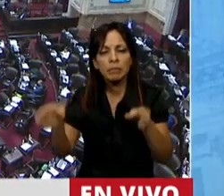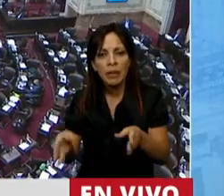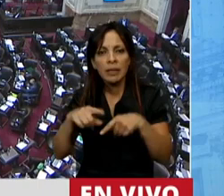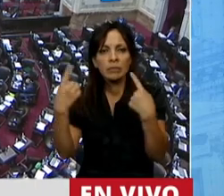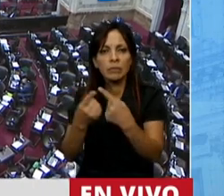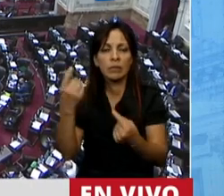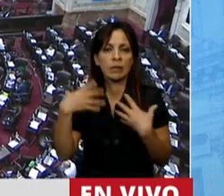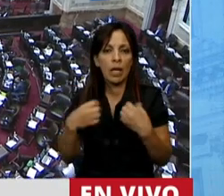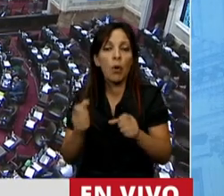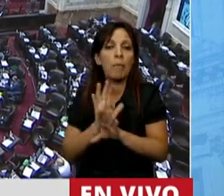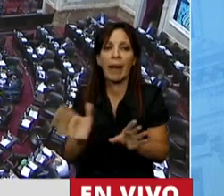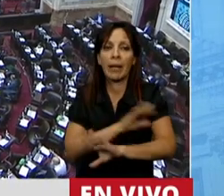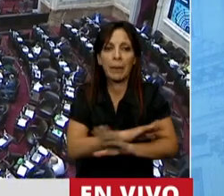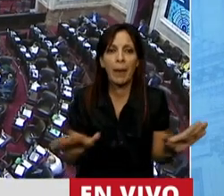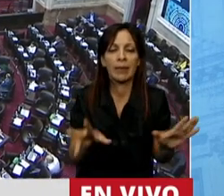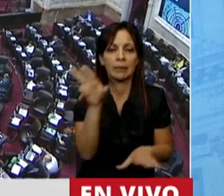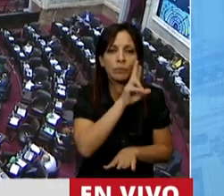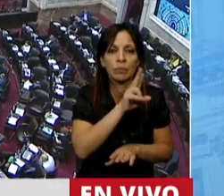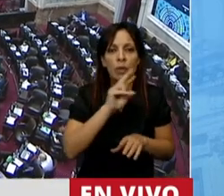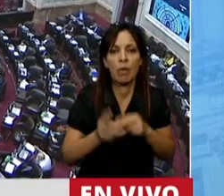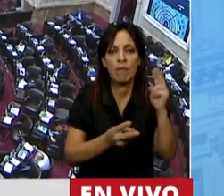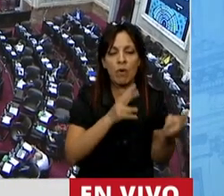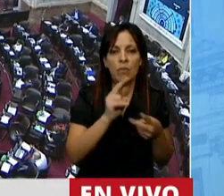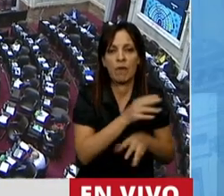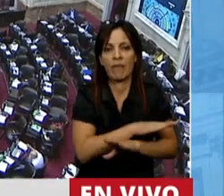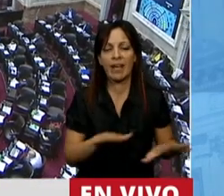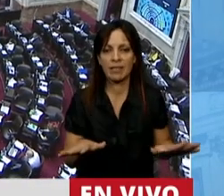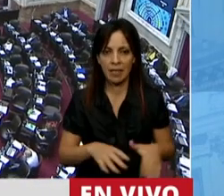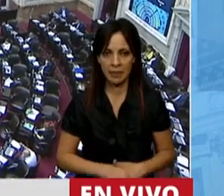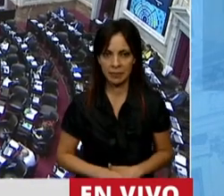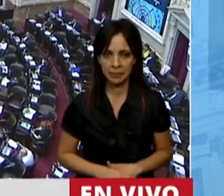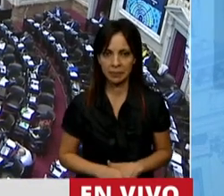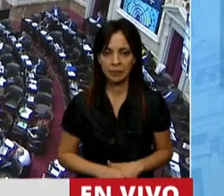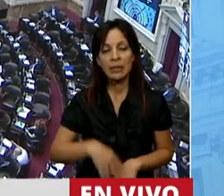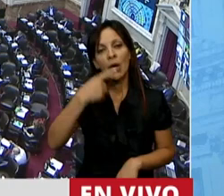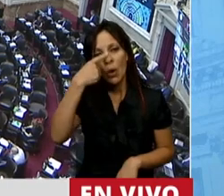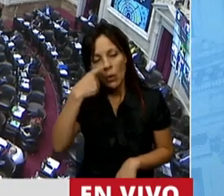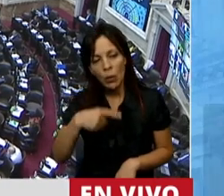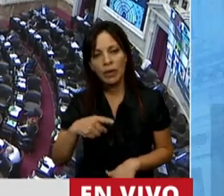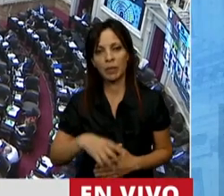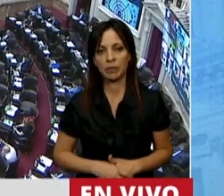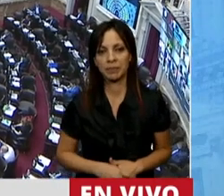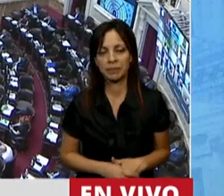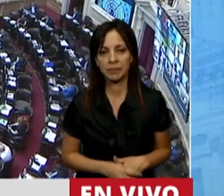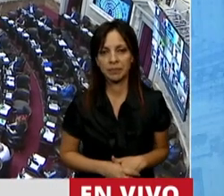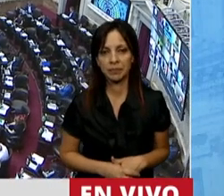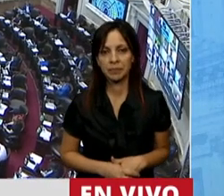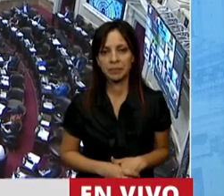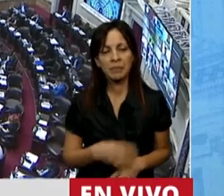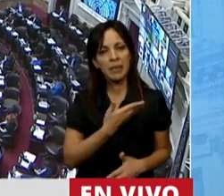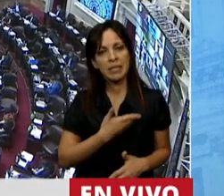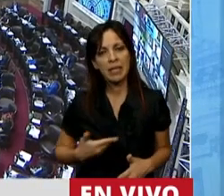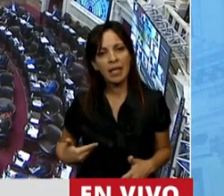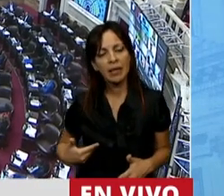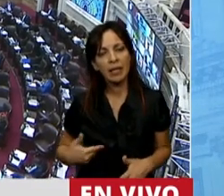para evitar que se nos sigan muriendo nuestras compañeras. Por último, y para ir cerrando, señor presidente,